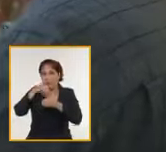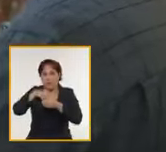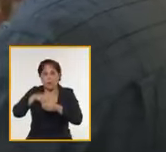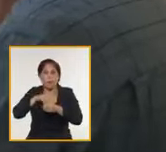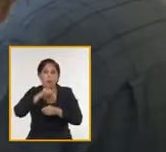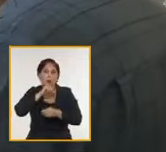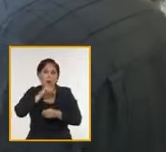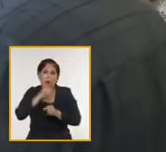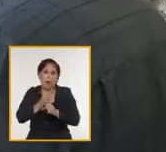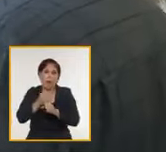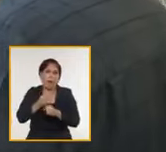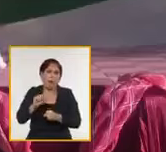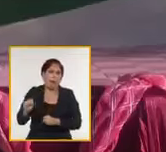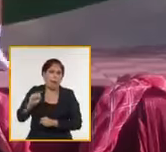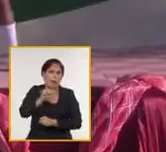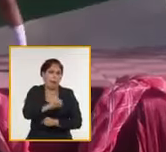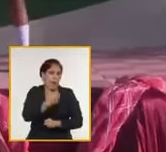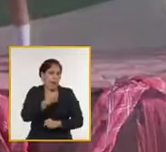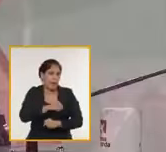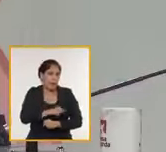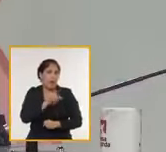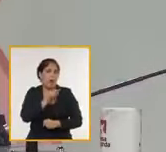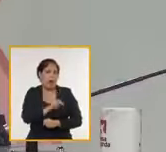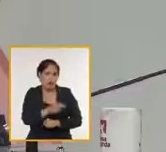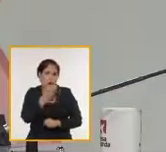madres trabajadoras de la comunidad.